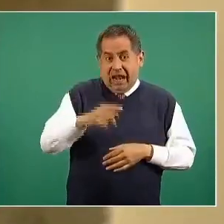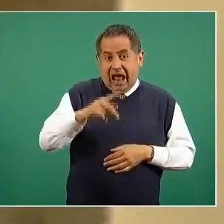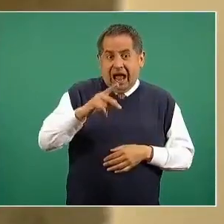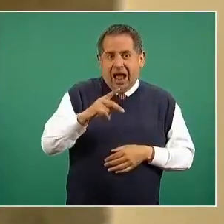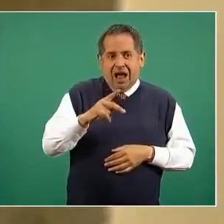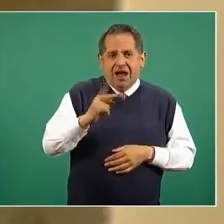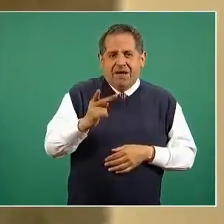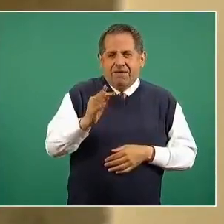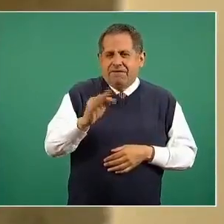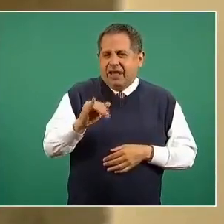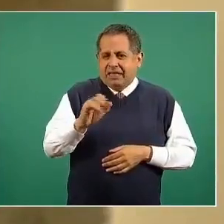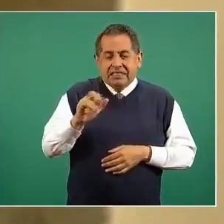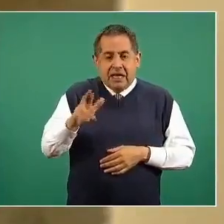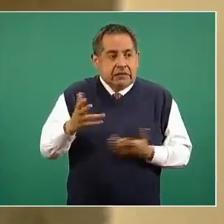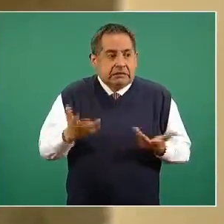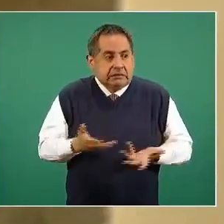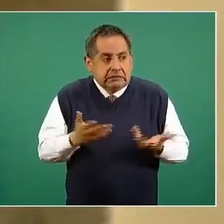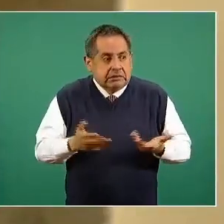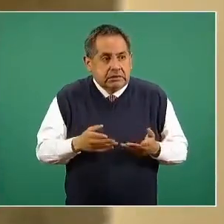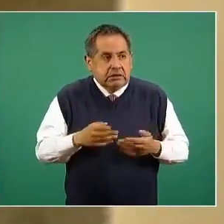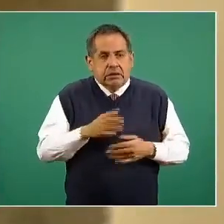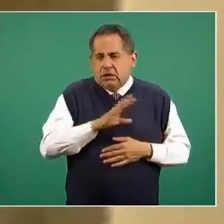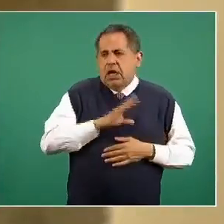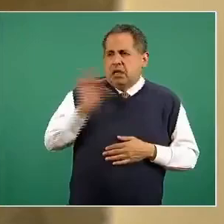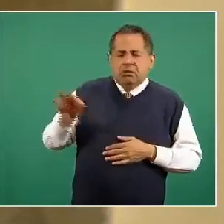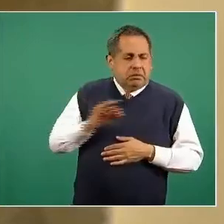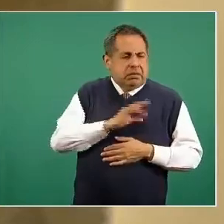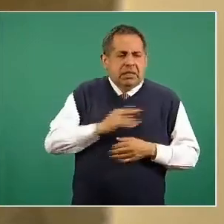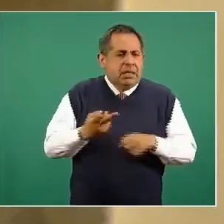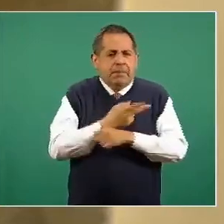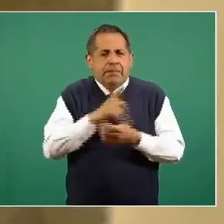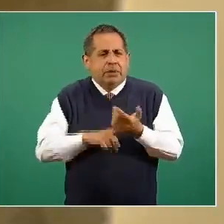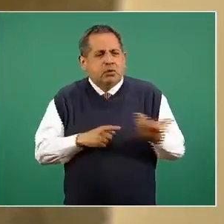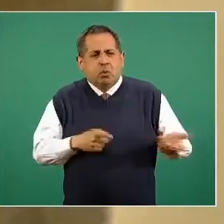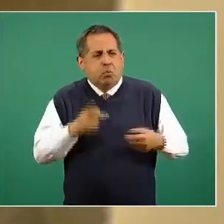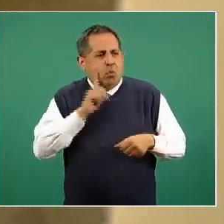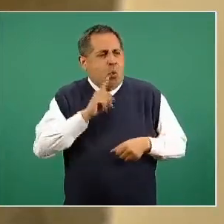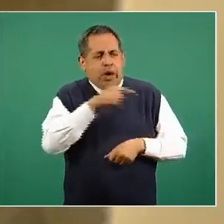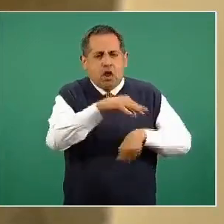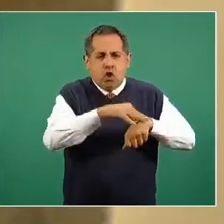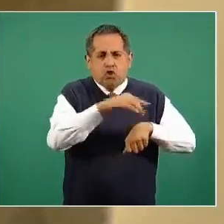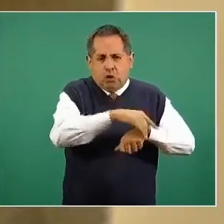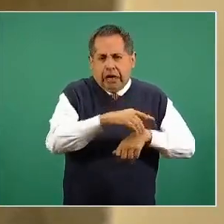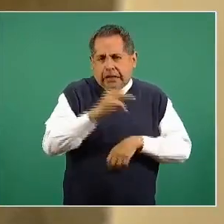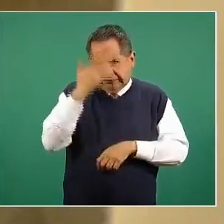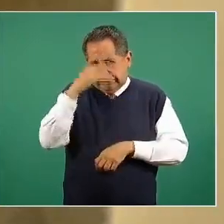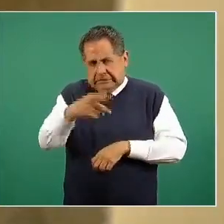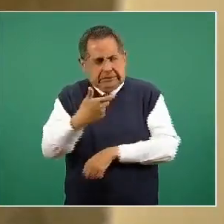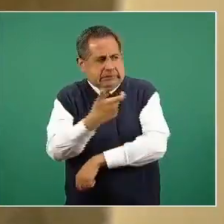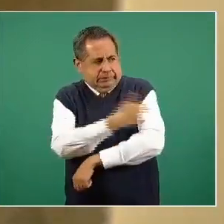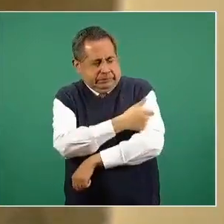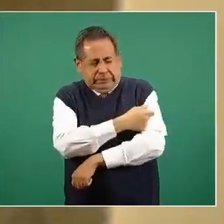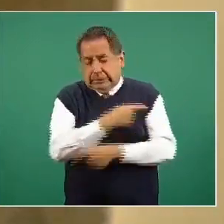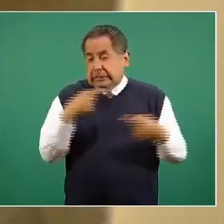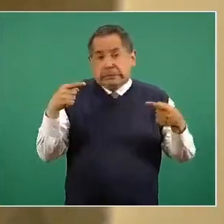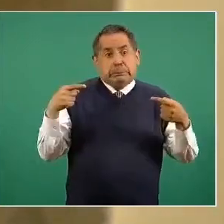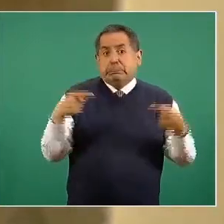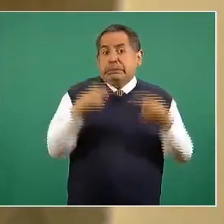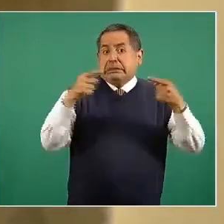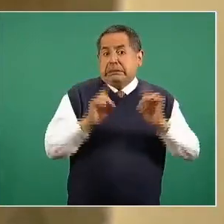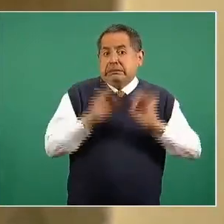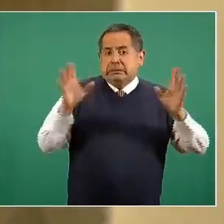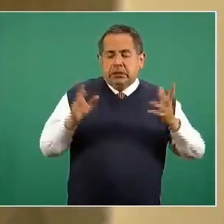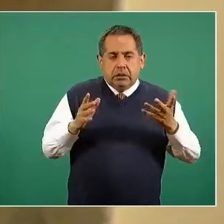se convertirían en los voceros. Saber específicamente, sabemos que sí hubo una reacción a la vacuna, pero se